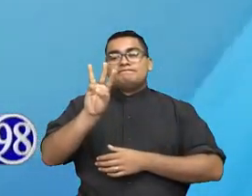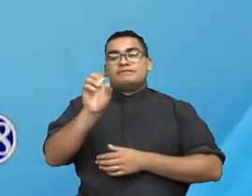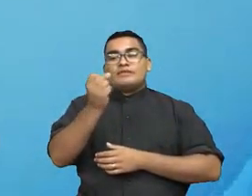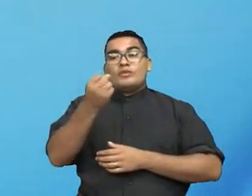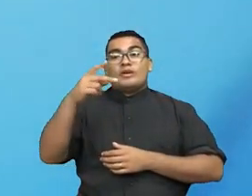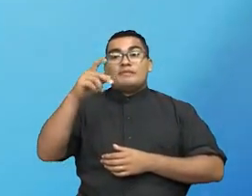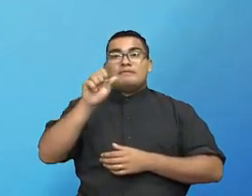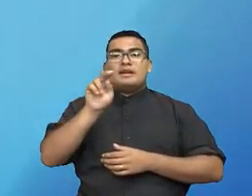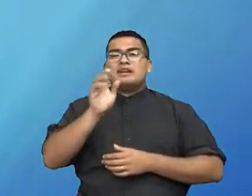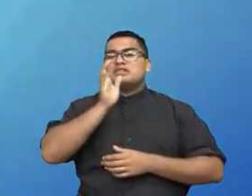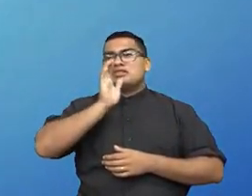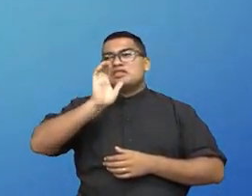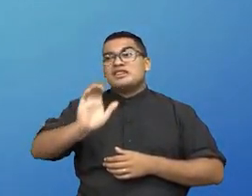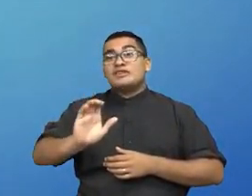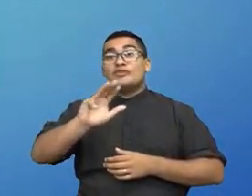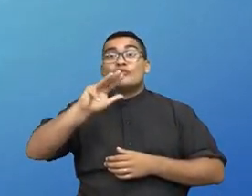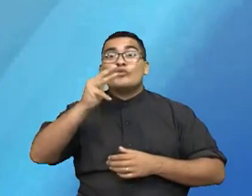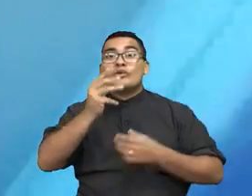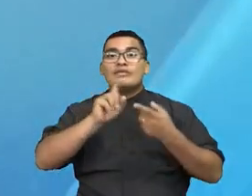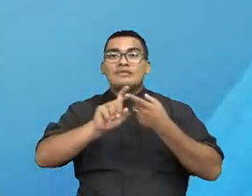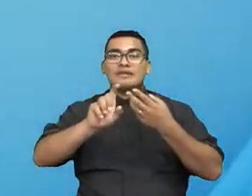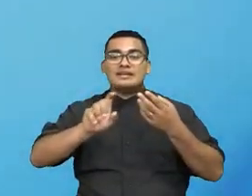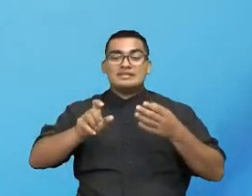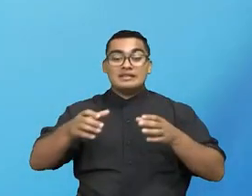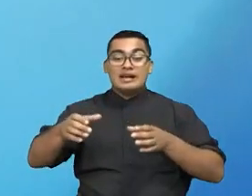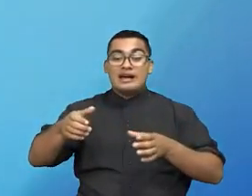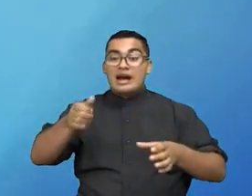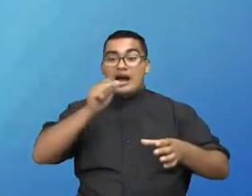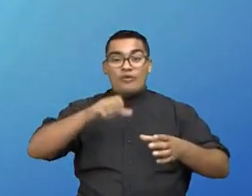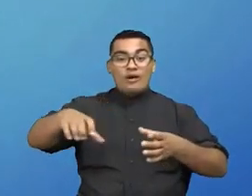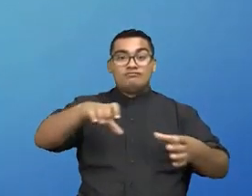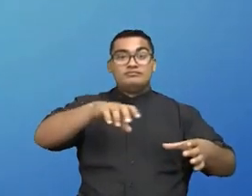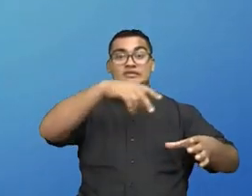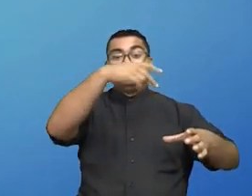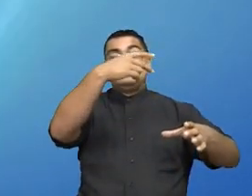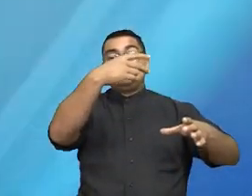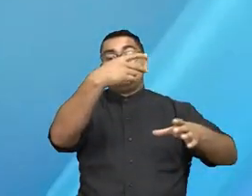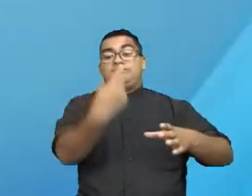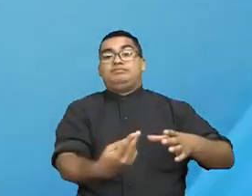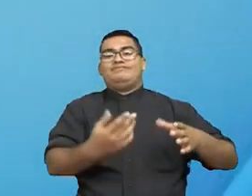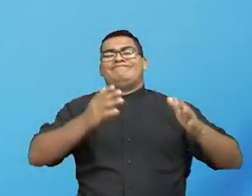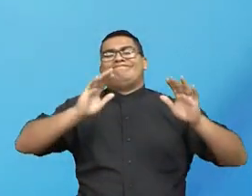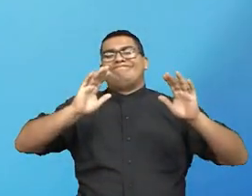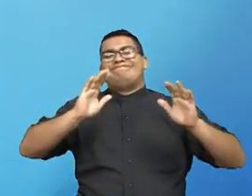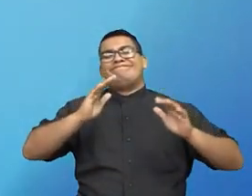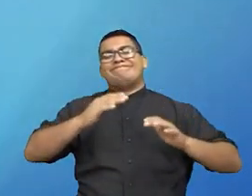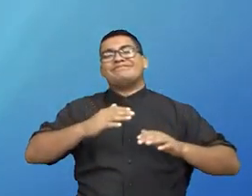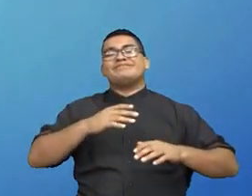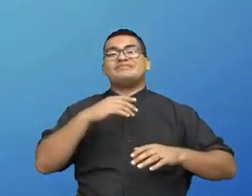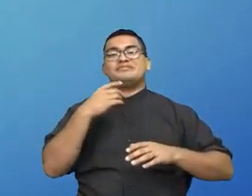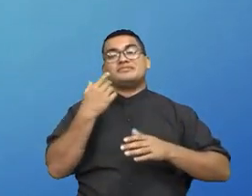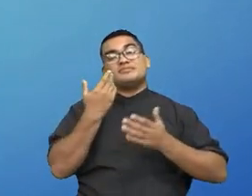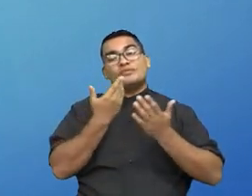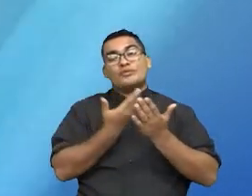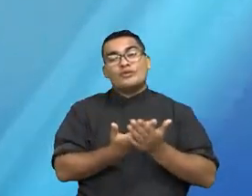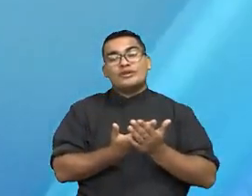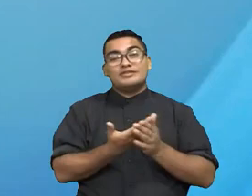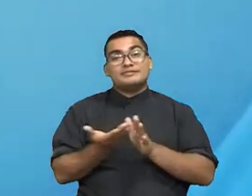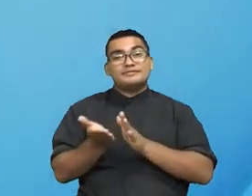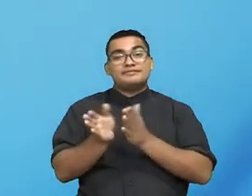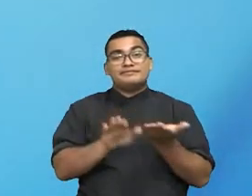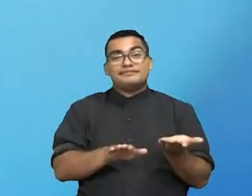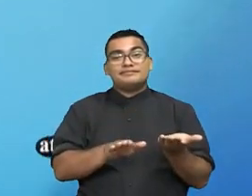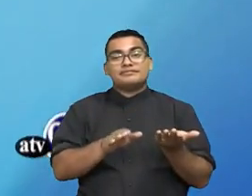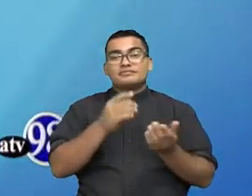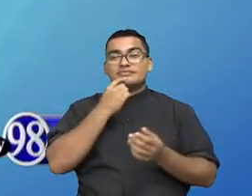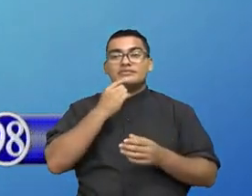un niñito de 9 meses se ahogó al caer en un balde con agua. Hemos tenido muchas tragedias como esa. Hacemos un